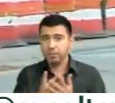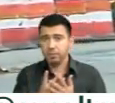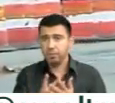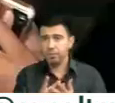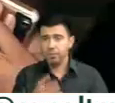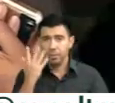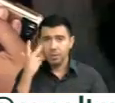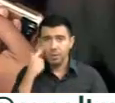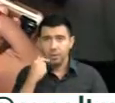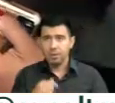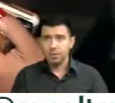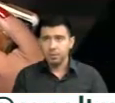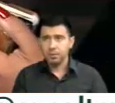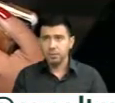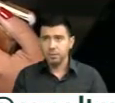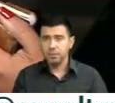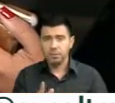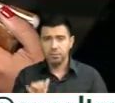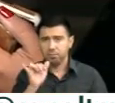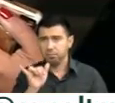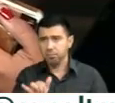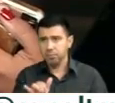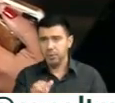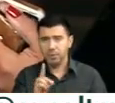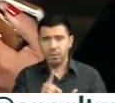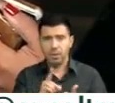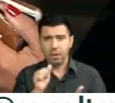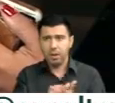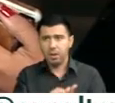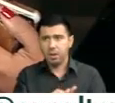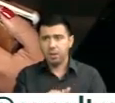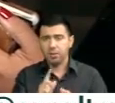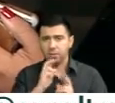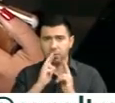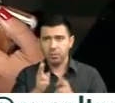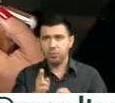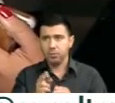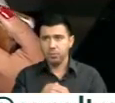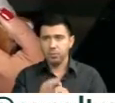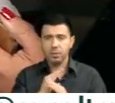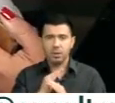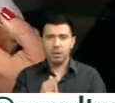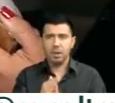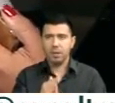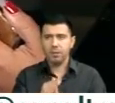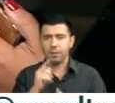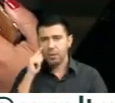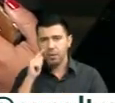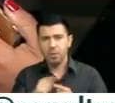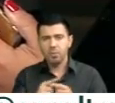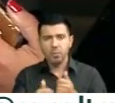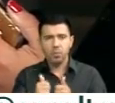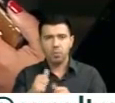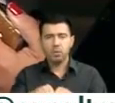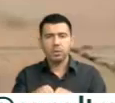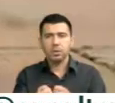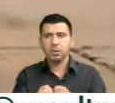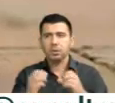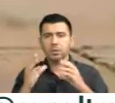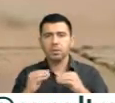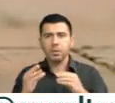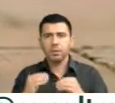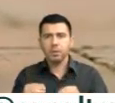infrinjan así quedó determinado en el decreto y esto lo hacemos con el fin de evitar de que se le dañe la navidad a nuestros